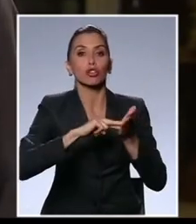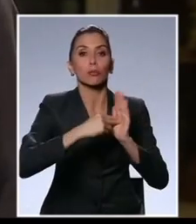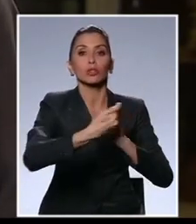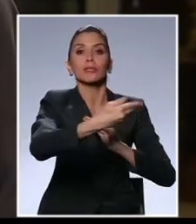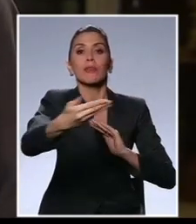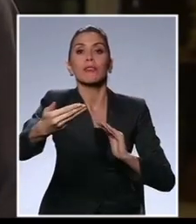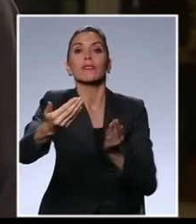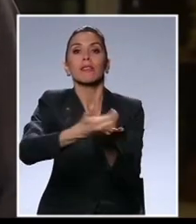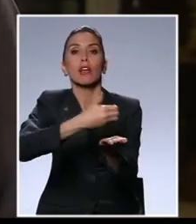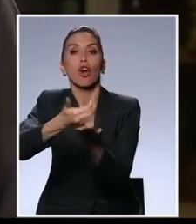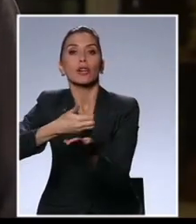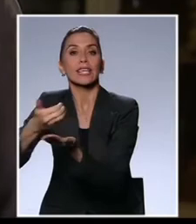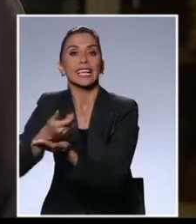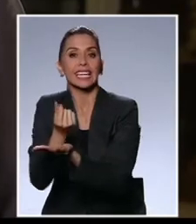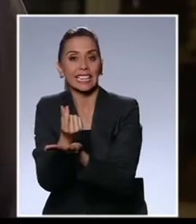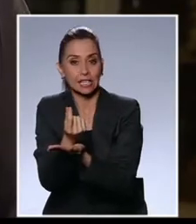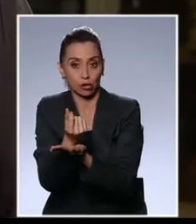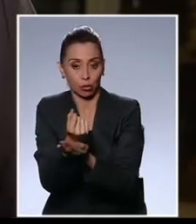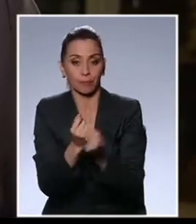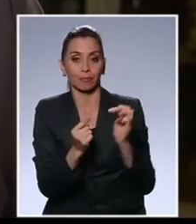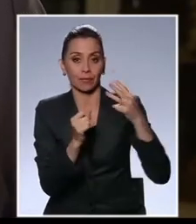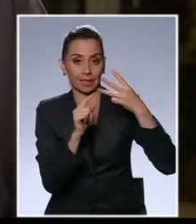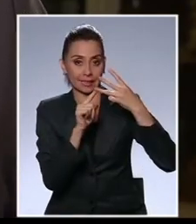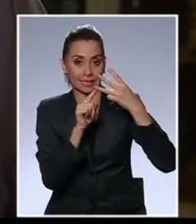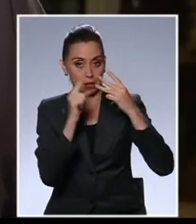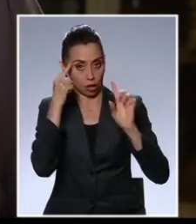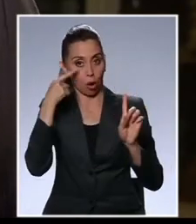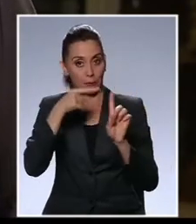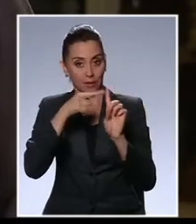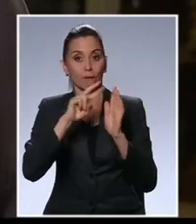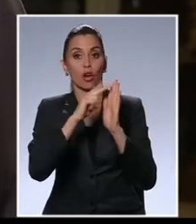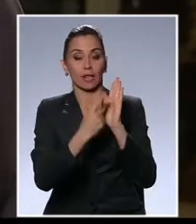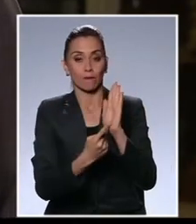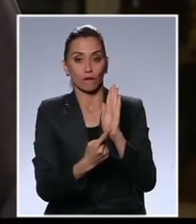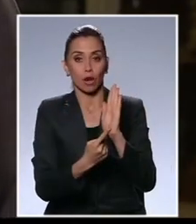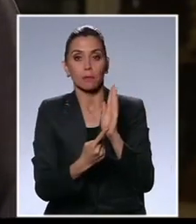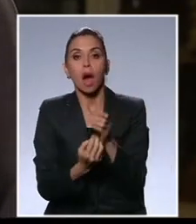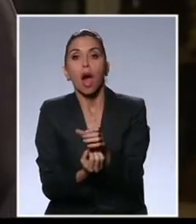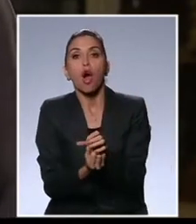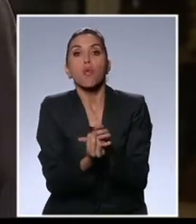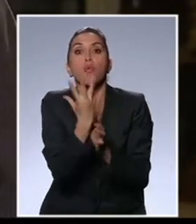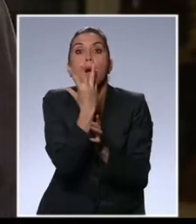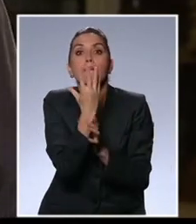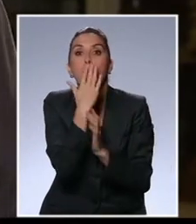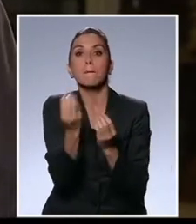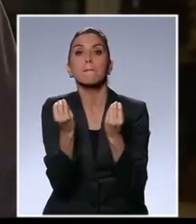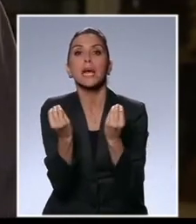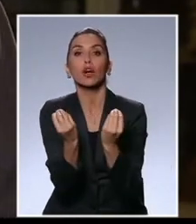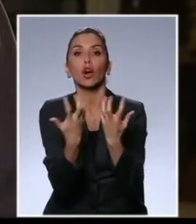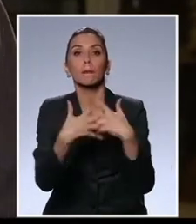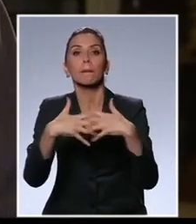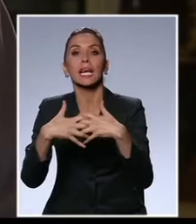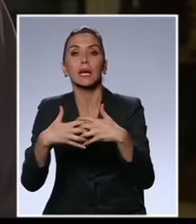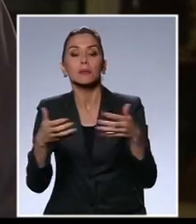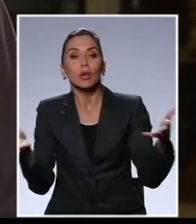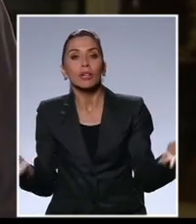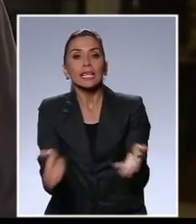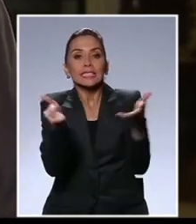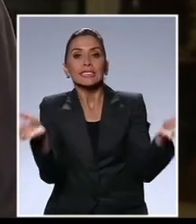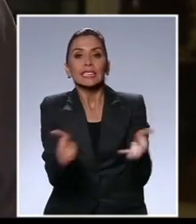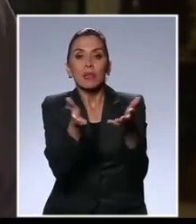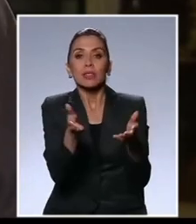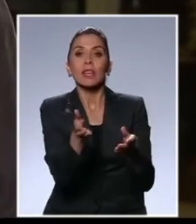de los ingresos El tercer objetivo de la Reforma es introducir nuevos y más eficientes mecanismos de incentivo